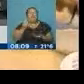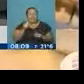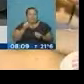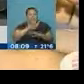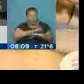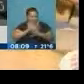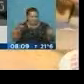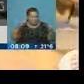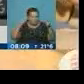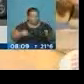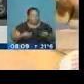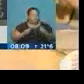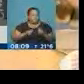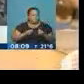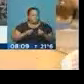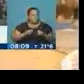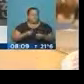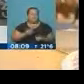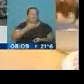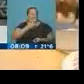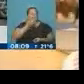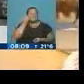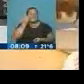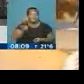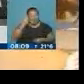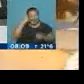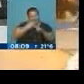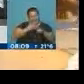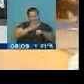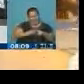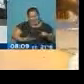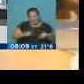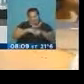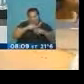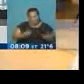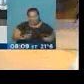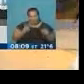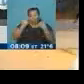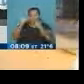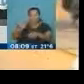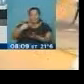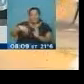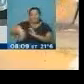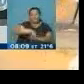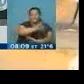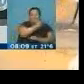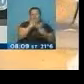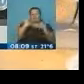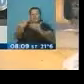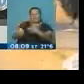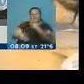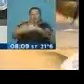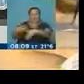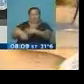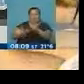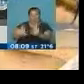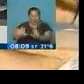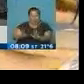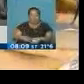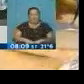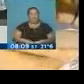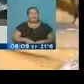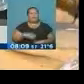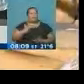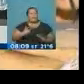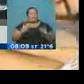quede definitivamente resuelto y la ya expresidenta en ese momento pueda retirarse y dejar que siga la ceremonia como está?